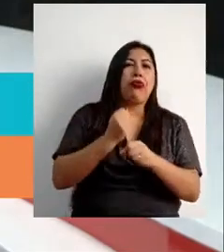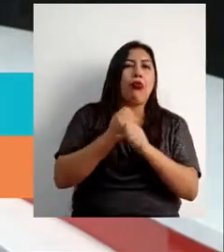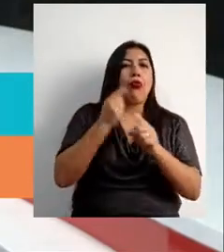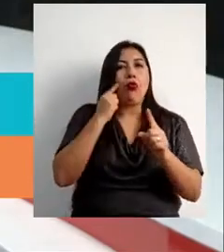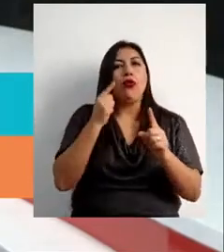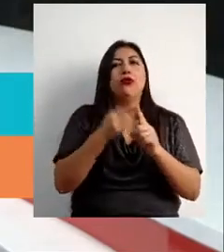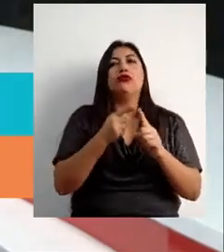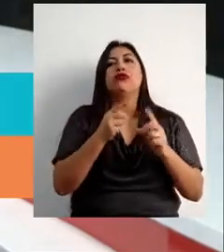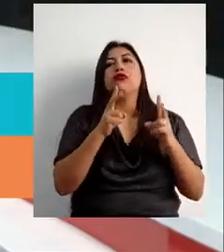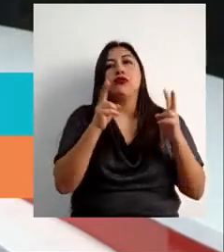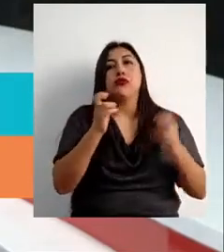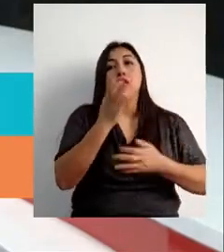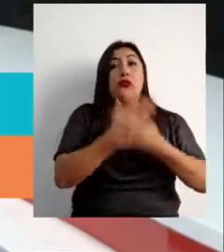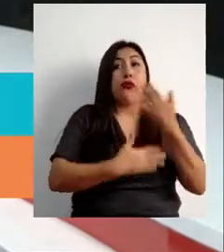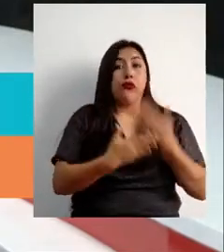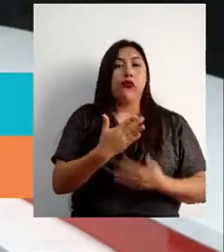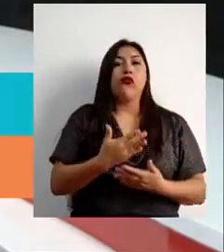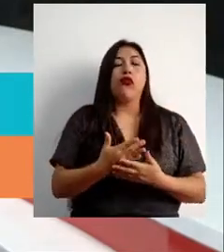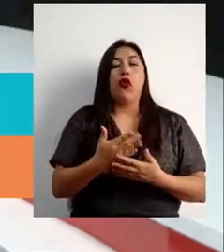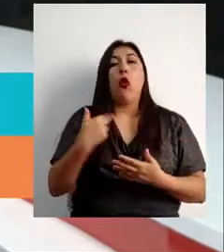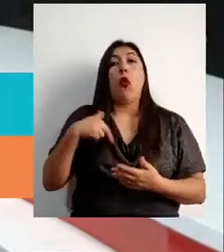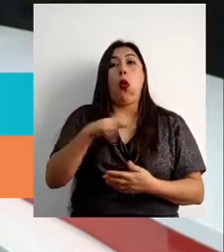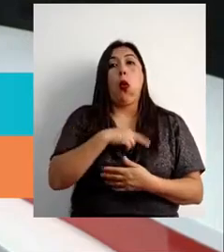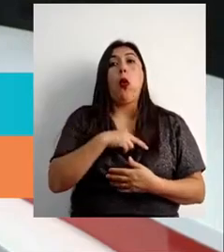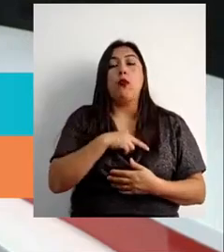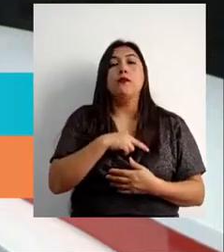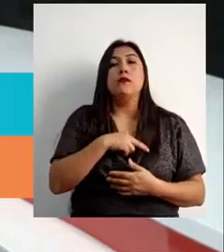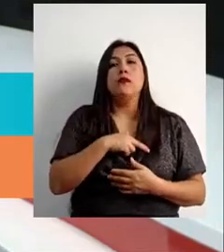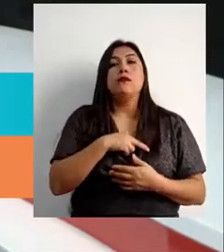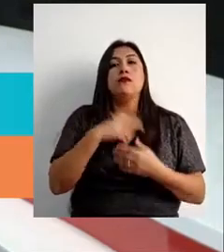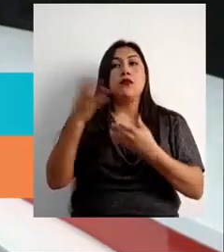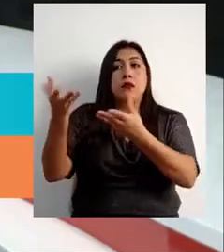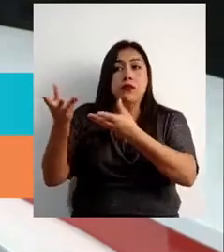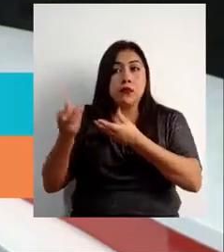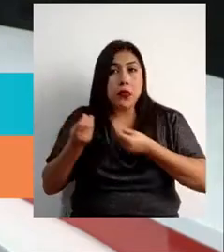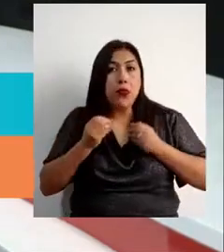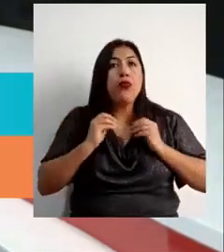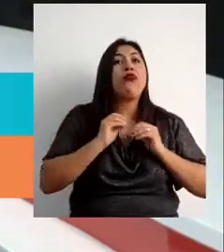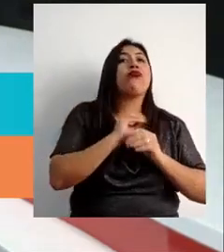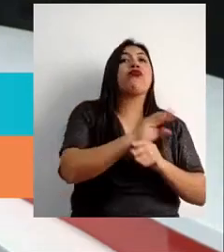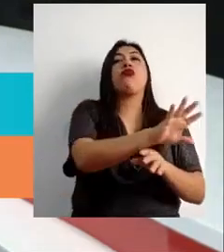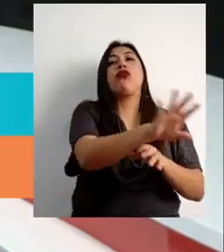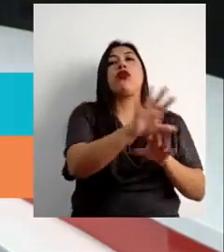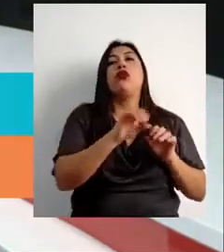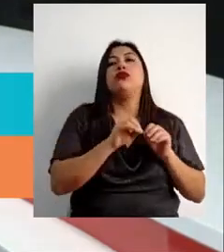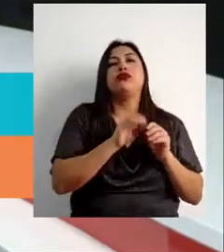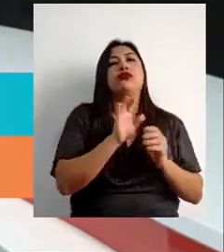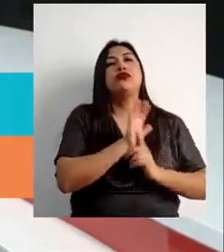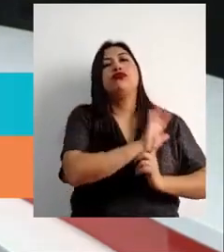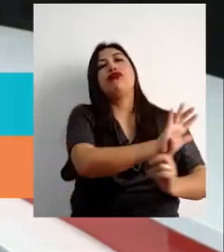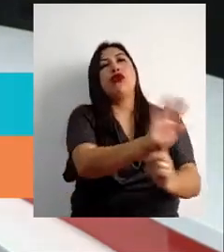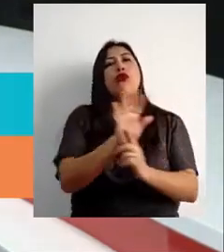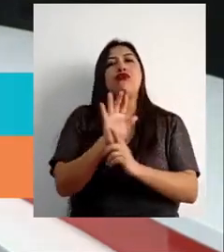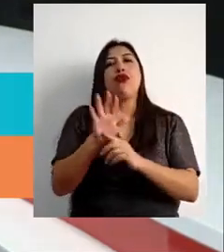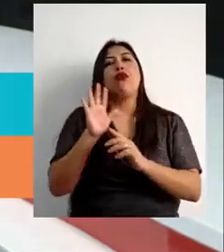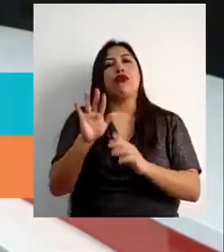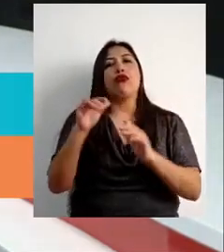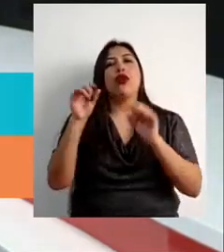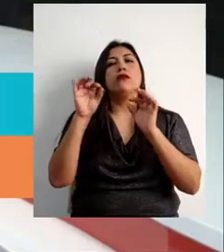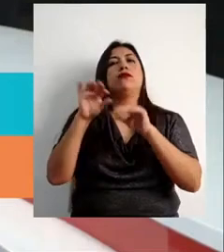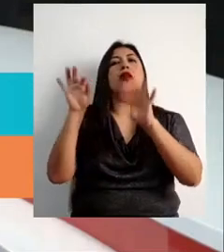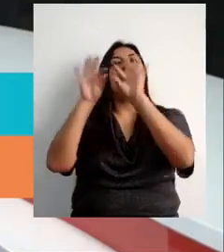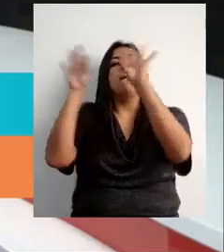Nosotros difundimos una imagen positiva de la persona con discapacidad, como lo pide el artículo 8 de